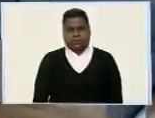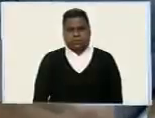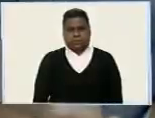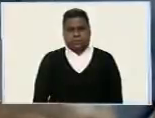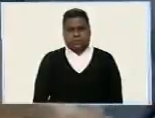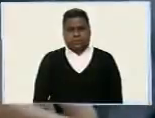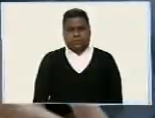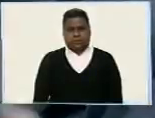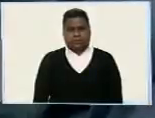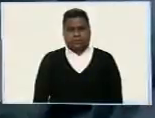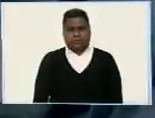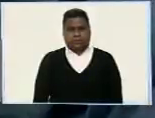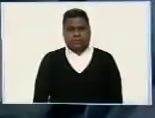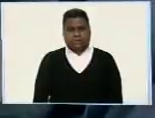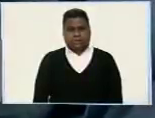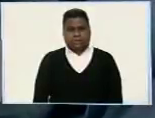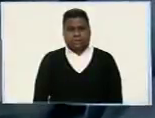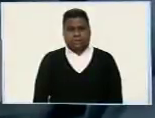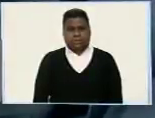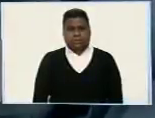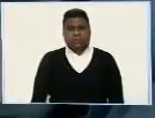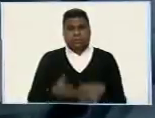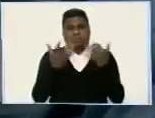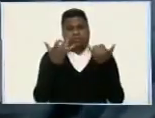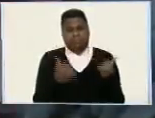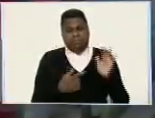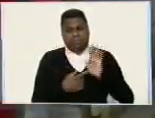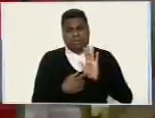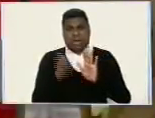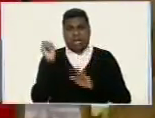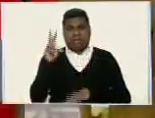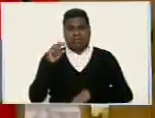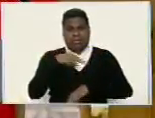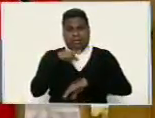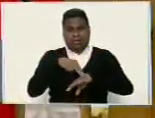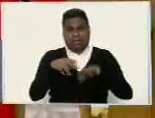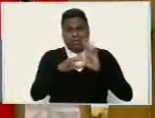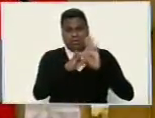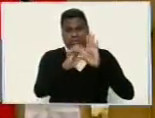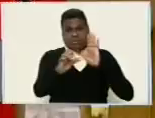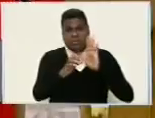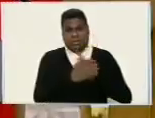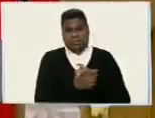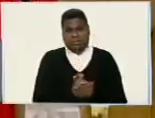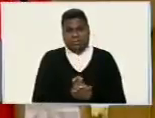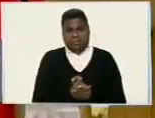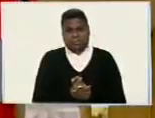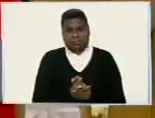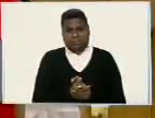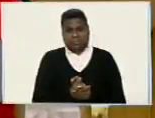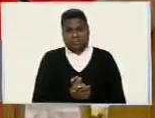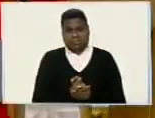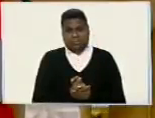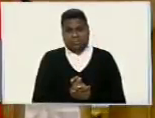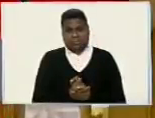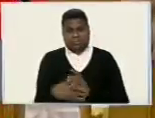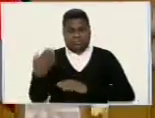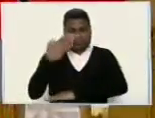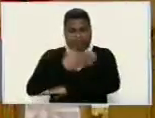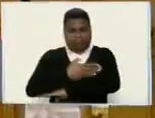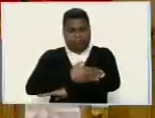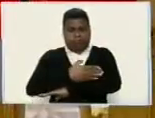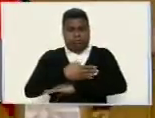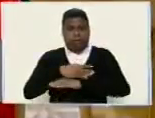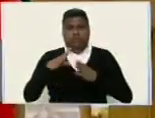Miren, le toca a esta Asamblea Nacional Constituyente blindar el modelo de Chávez. Le toca a